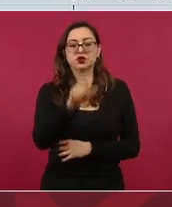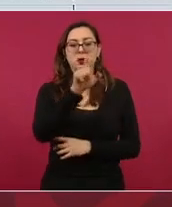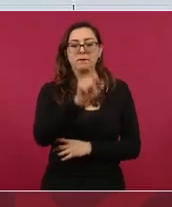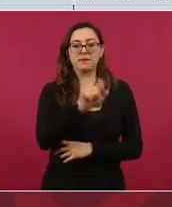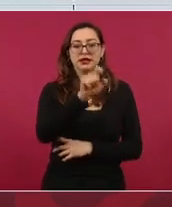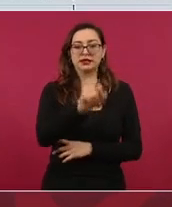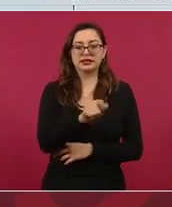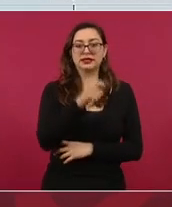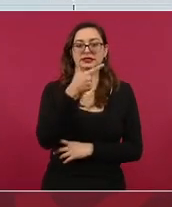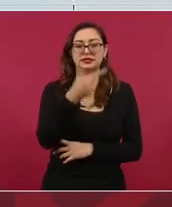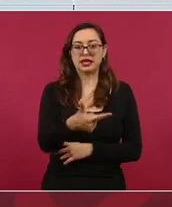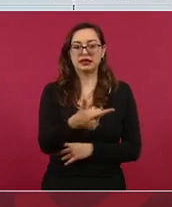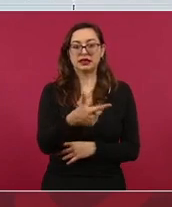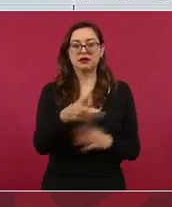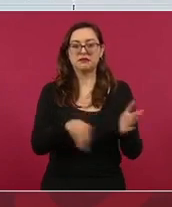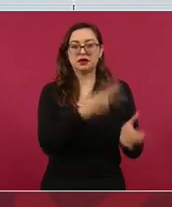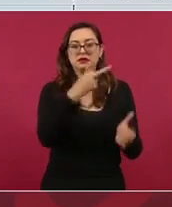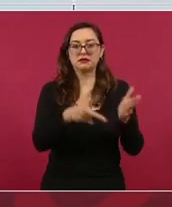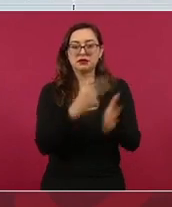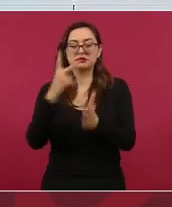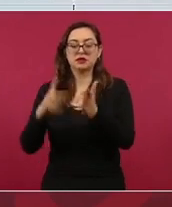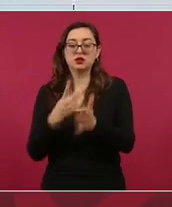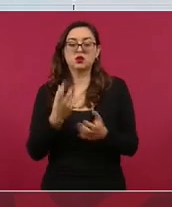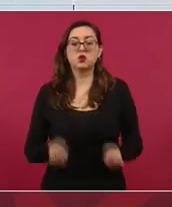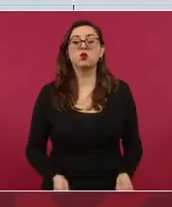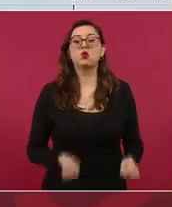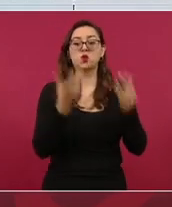Estos son heridos y detenidos.